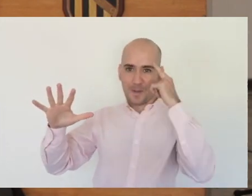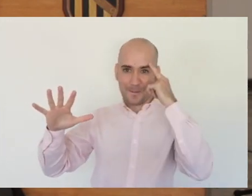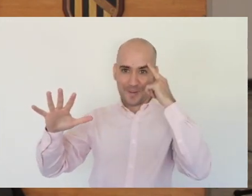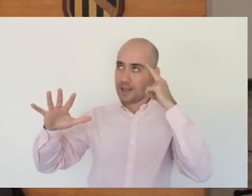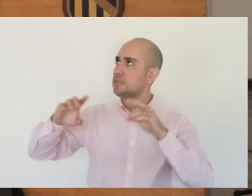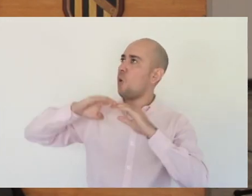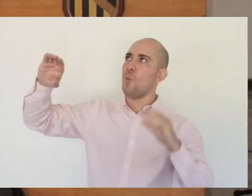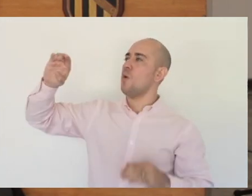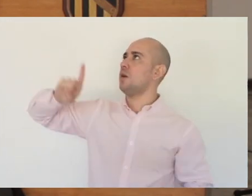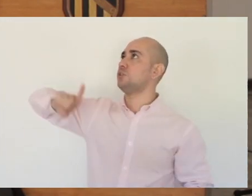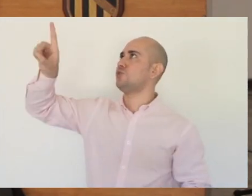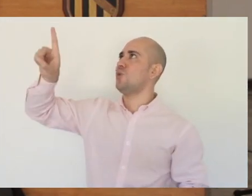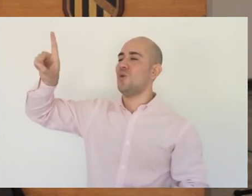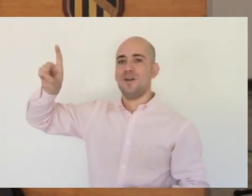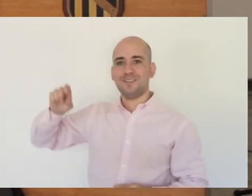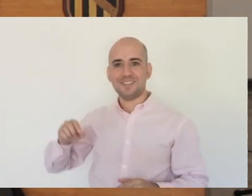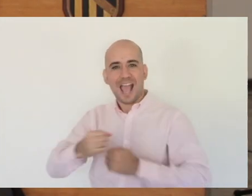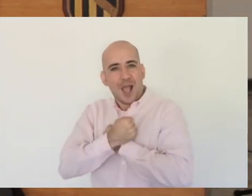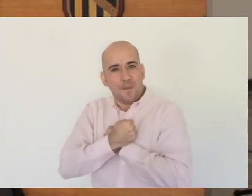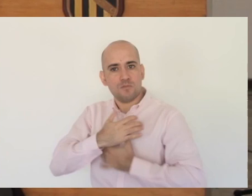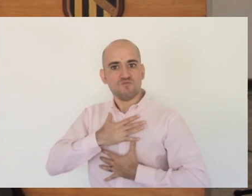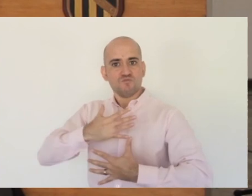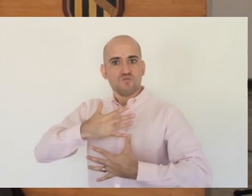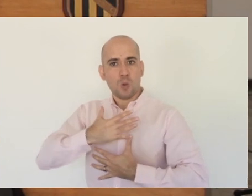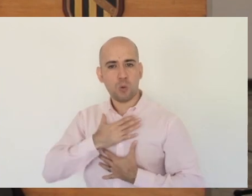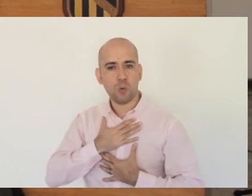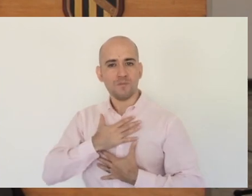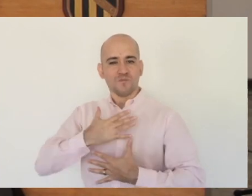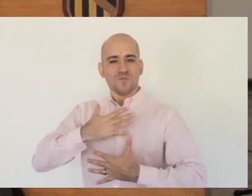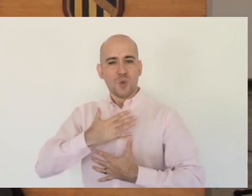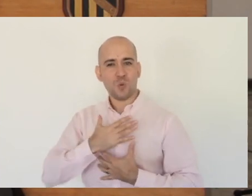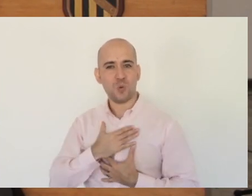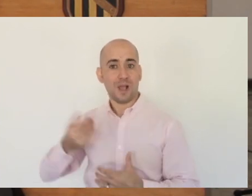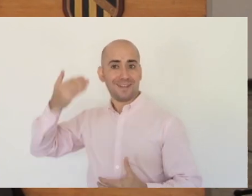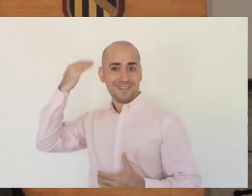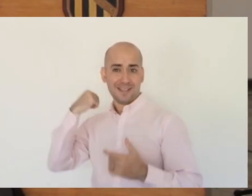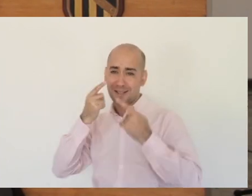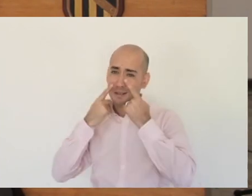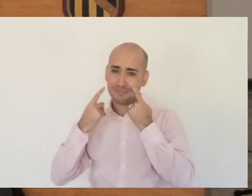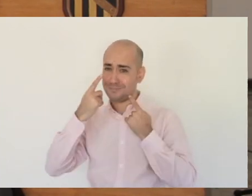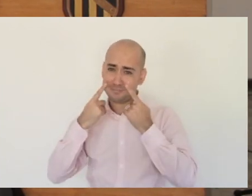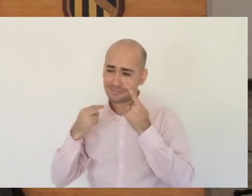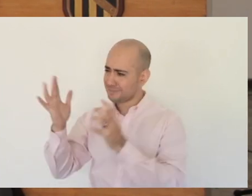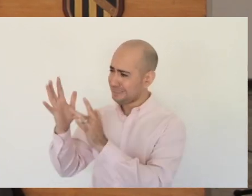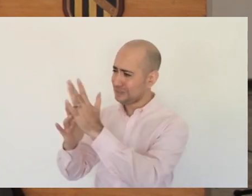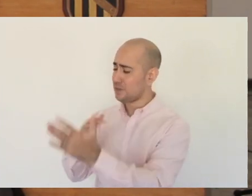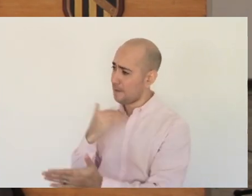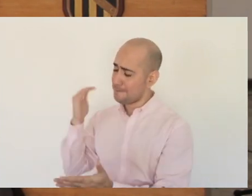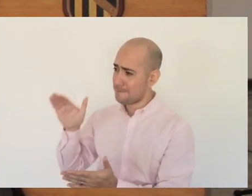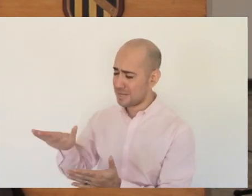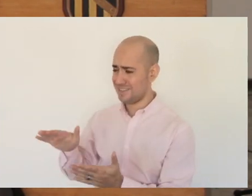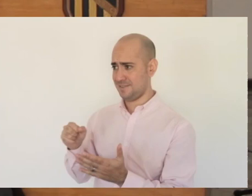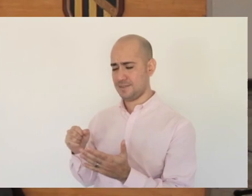La luz es un pensamiento de Dios. El amor, su respiración. El arte, sus lágrimas desde